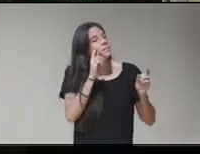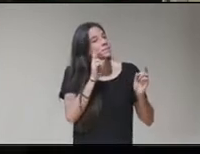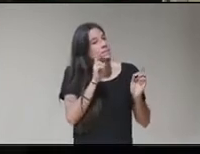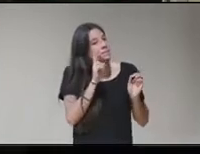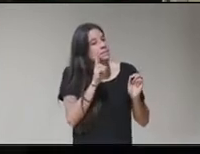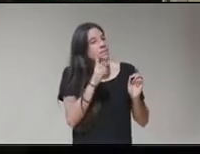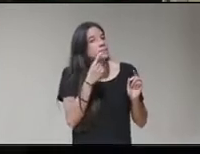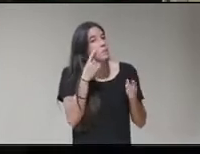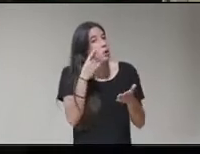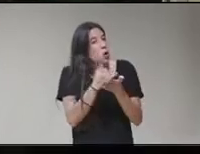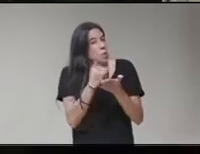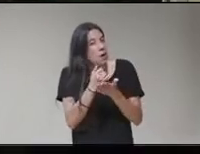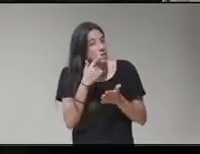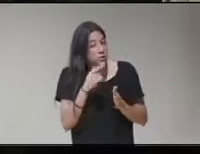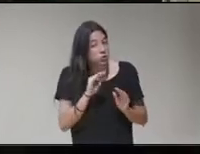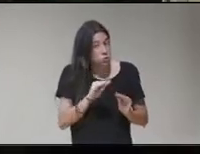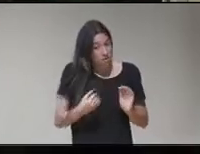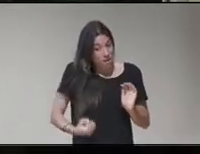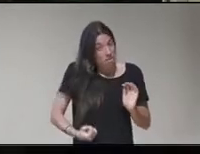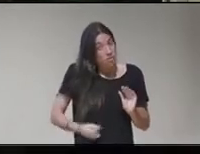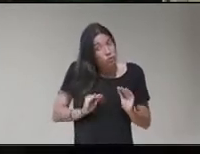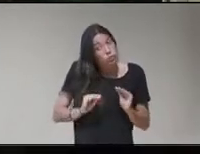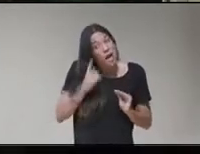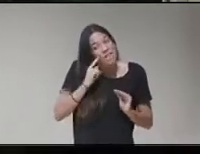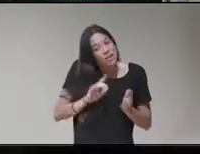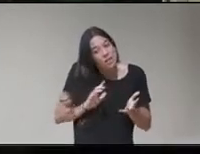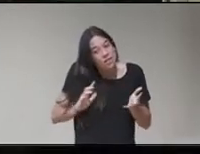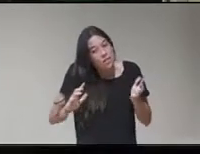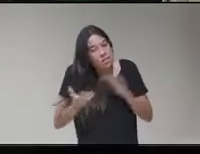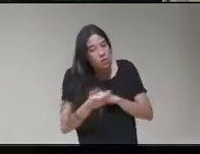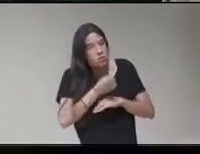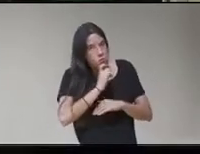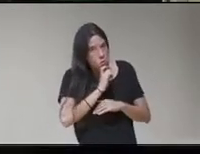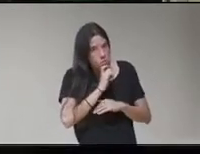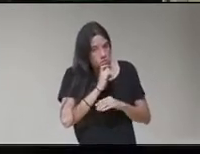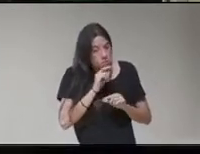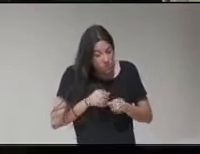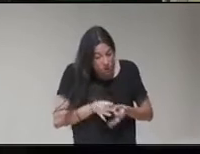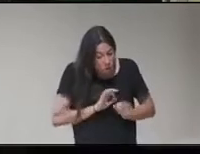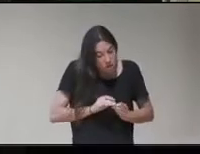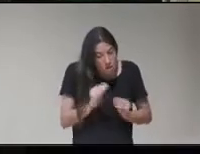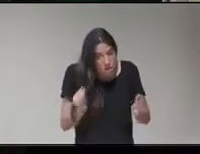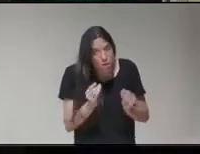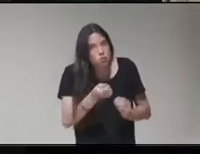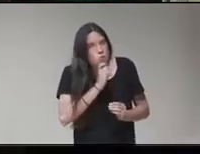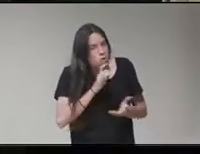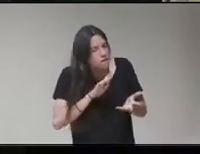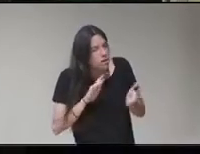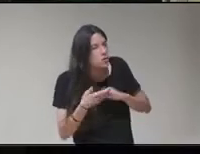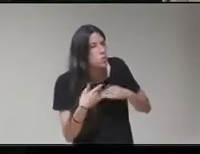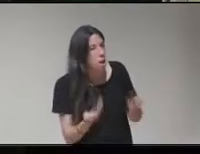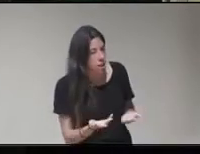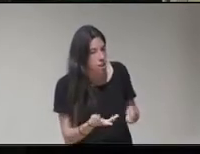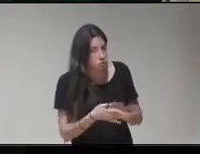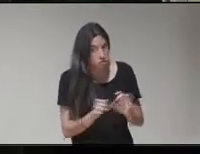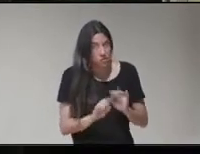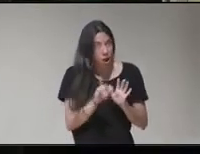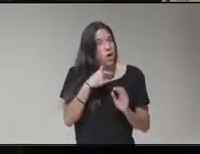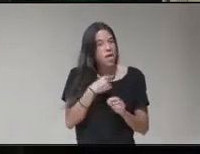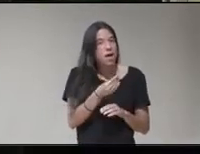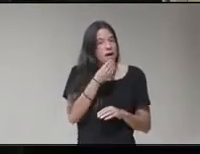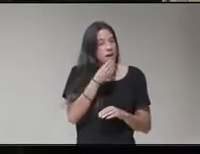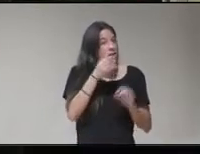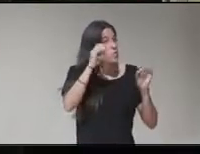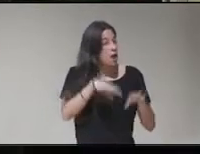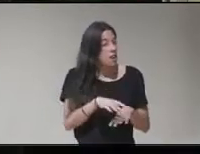tomando heces suyas propias para ver cómo evolucionaba su microbiota. Y entonces, pues claro, tenía una dieta semejante a la de los